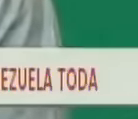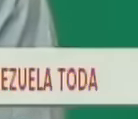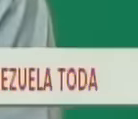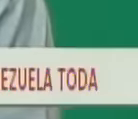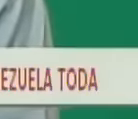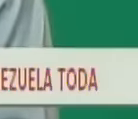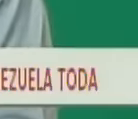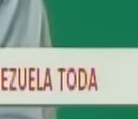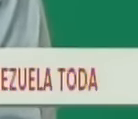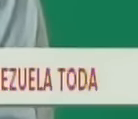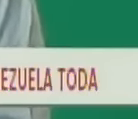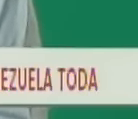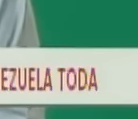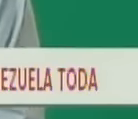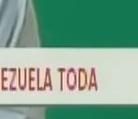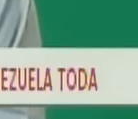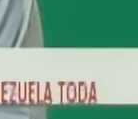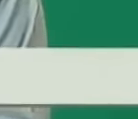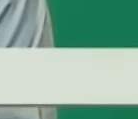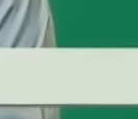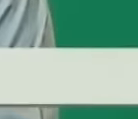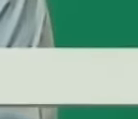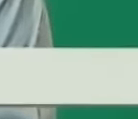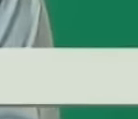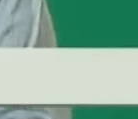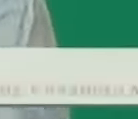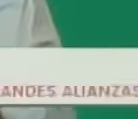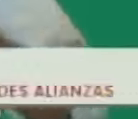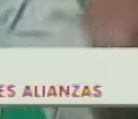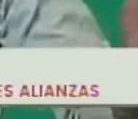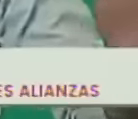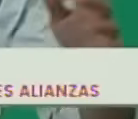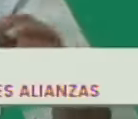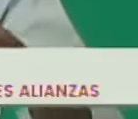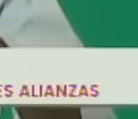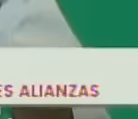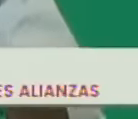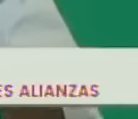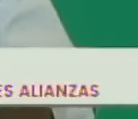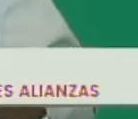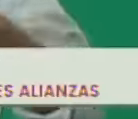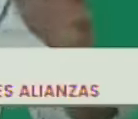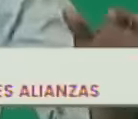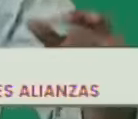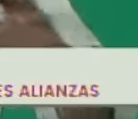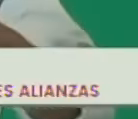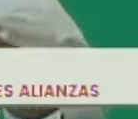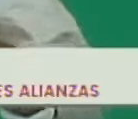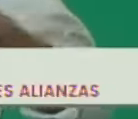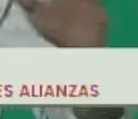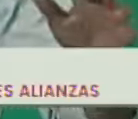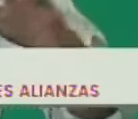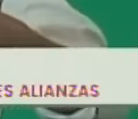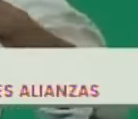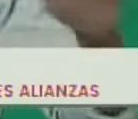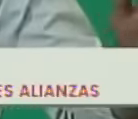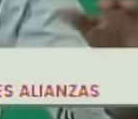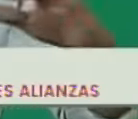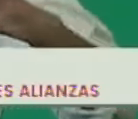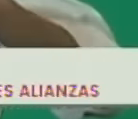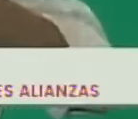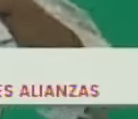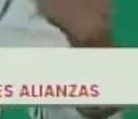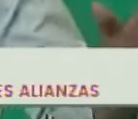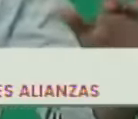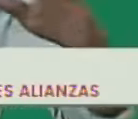sale el fraudulento laudo arbitral, ya está demostrado todas las irregularidades, fraudes,